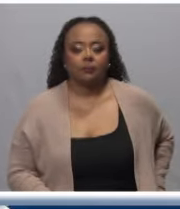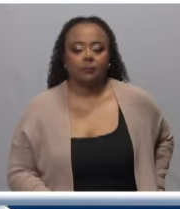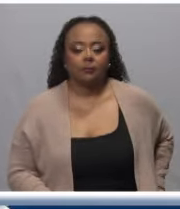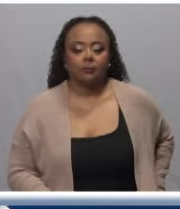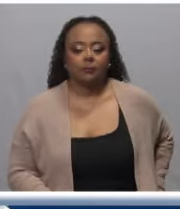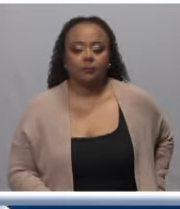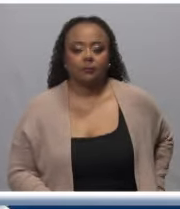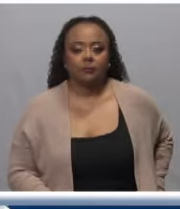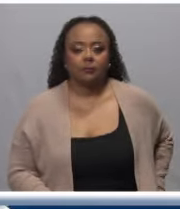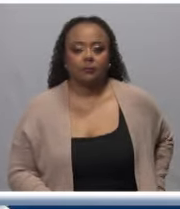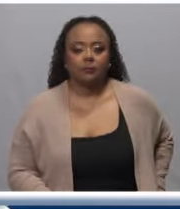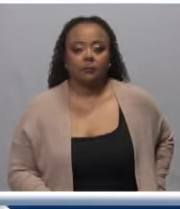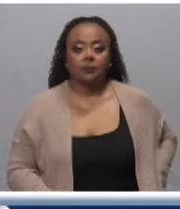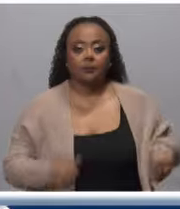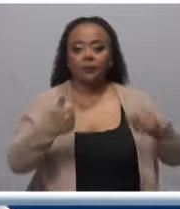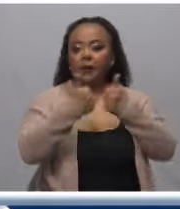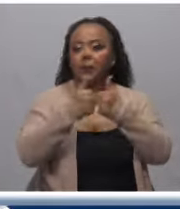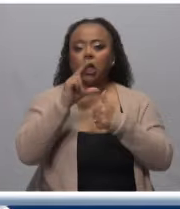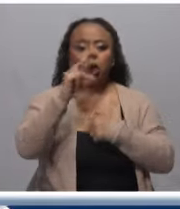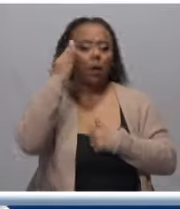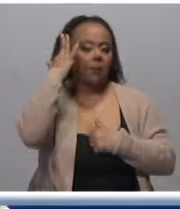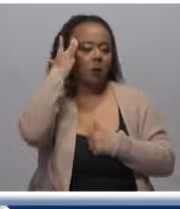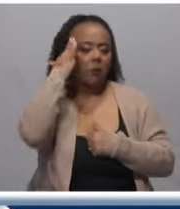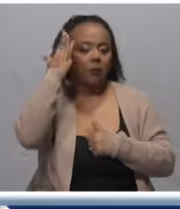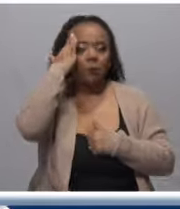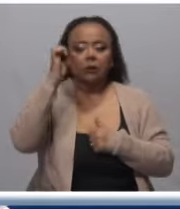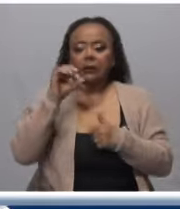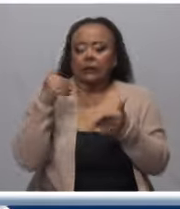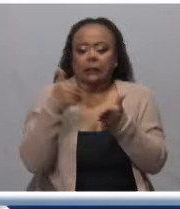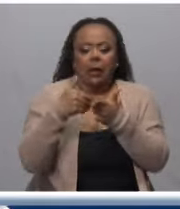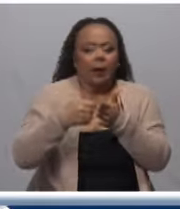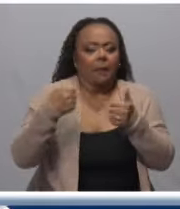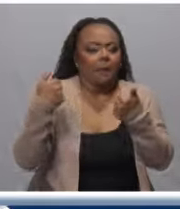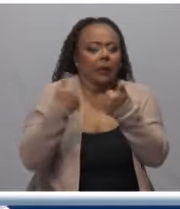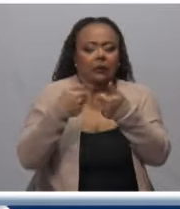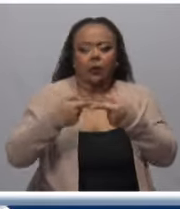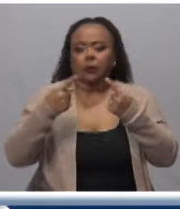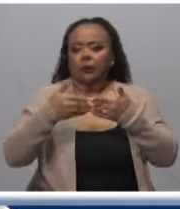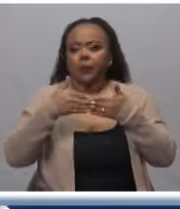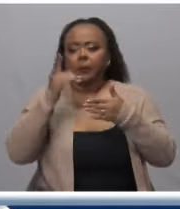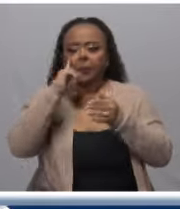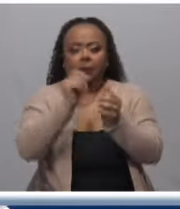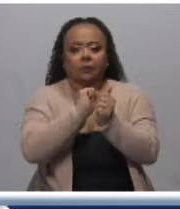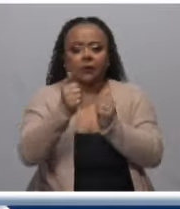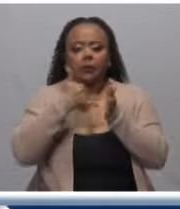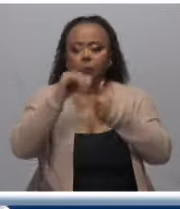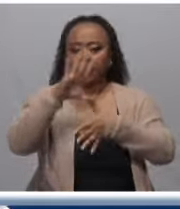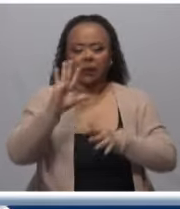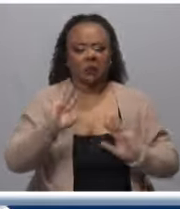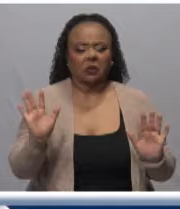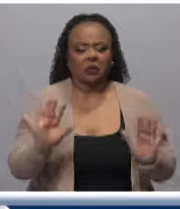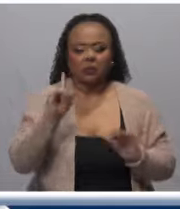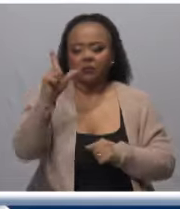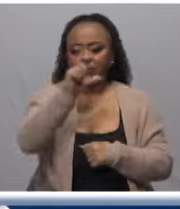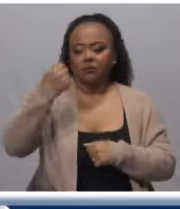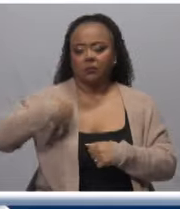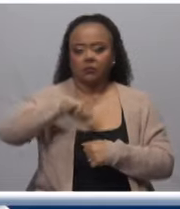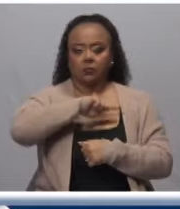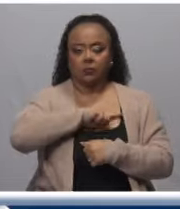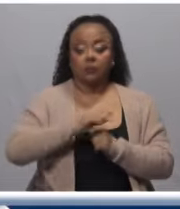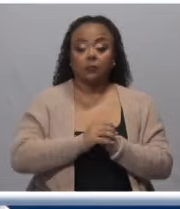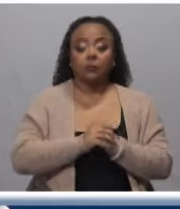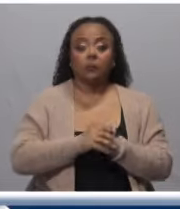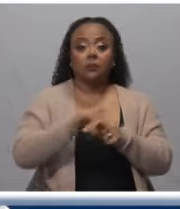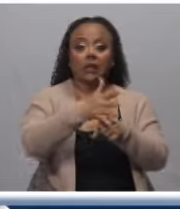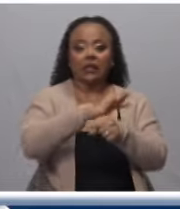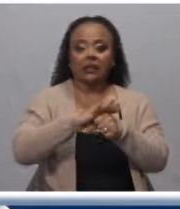llegada de Alfaro a las puertas del partido bravísimo que había contra Panamá para clasificar la Copa América estamos jugando recibiendo ahí